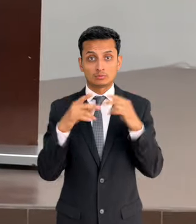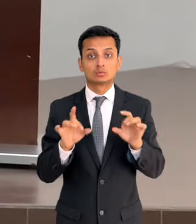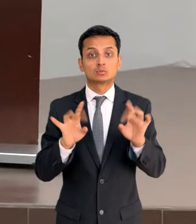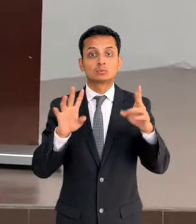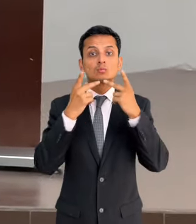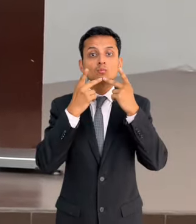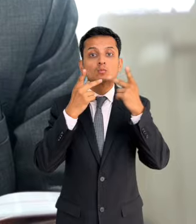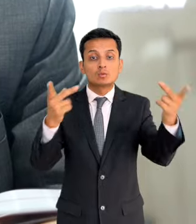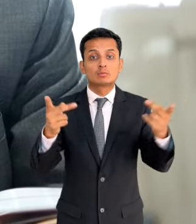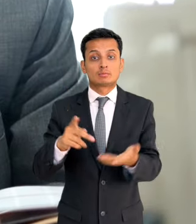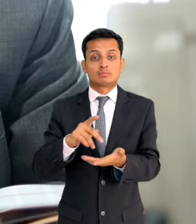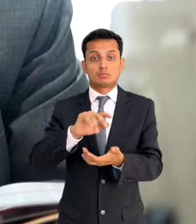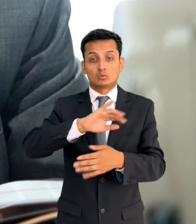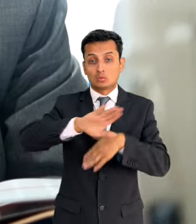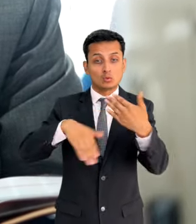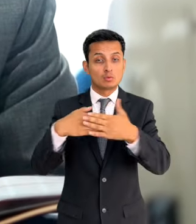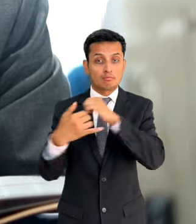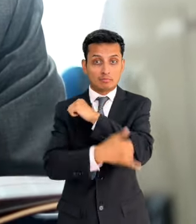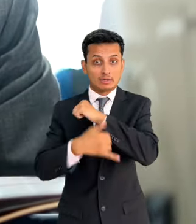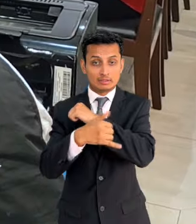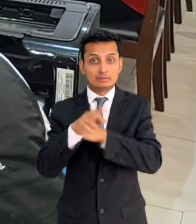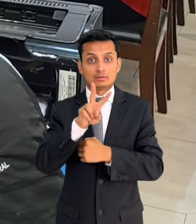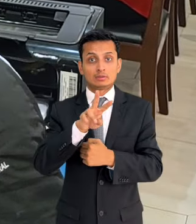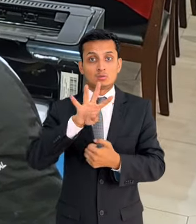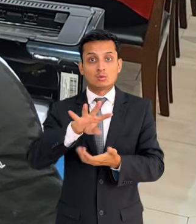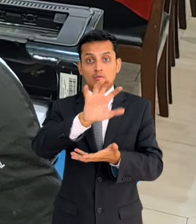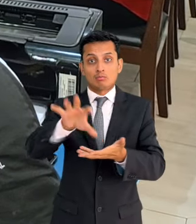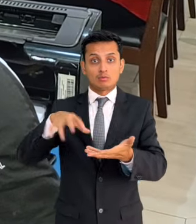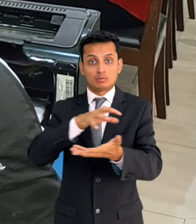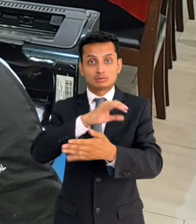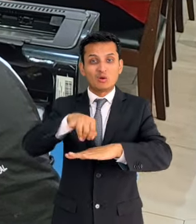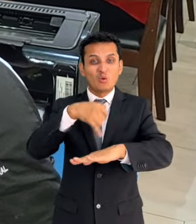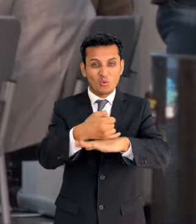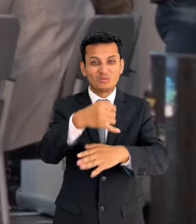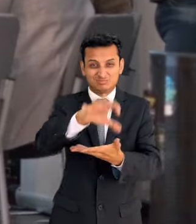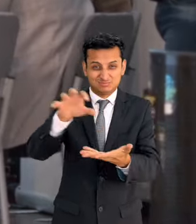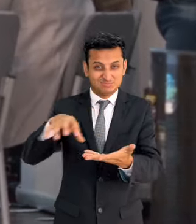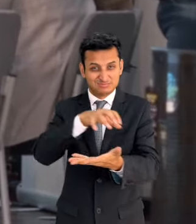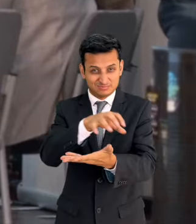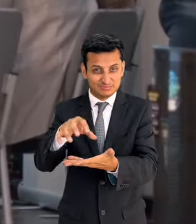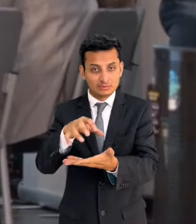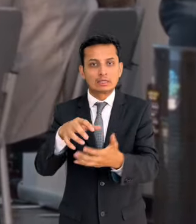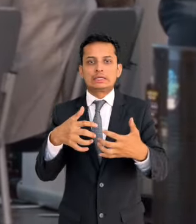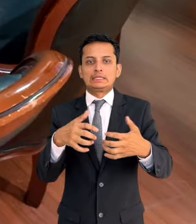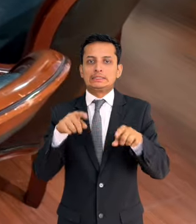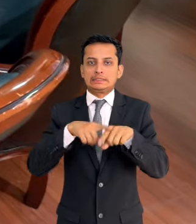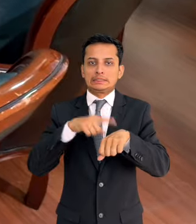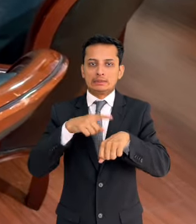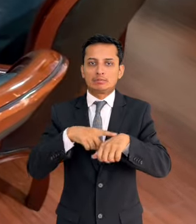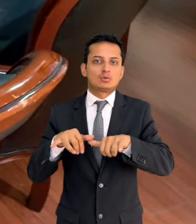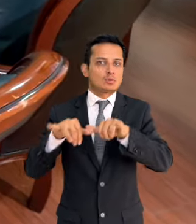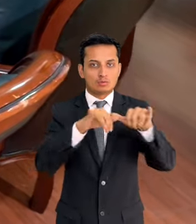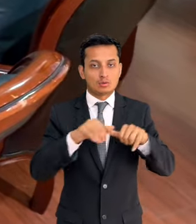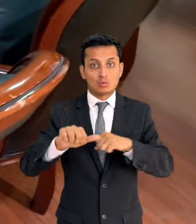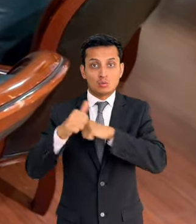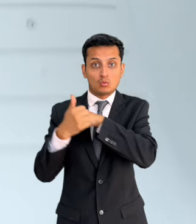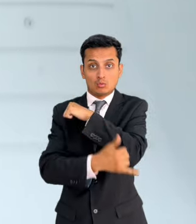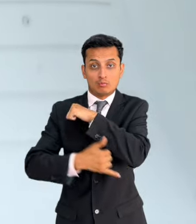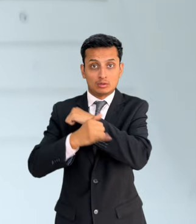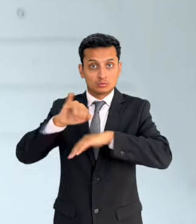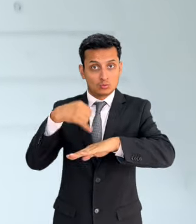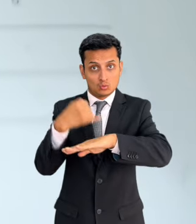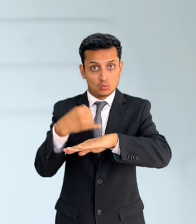públicos realizados simultáneamente por las juntas provinciales electorales de las 24 provincias del país y la Junta Especial del